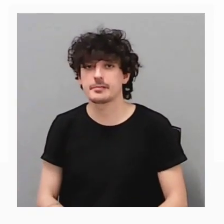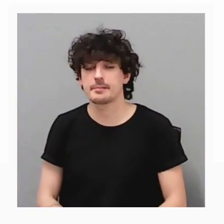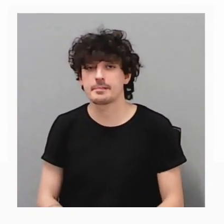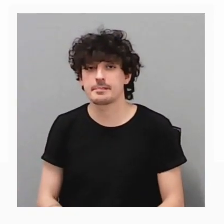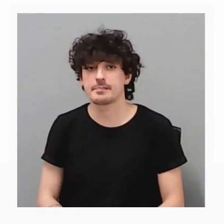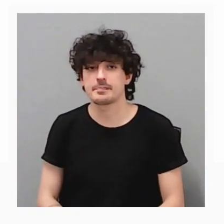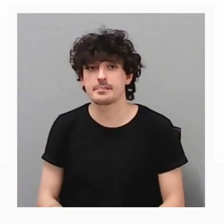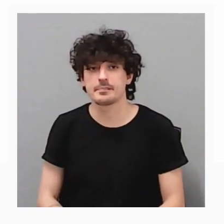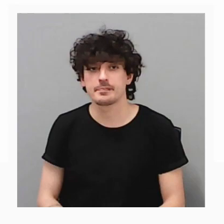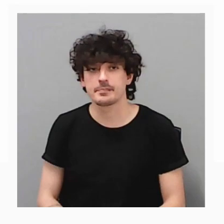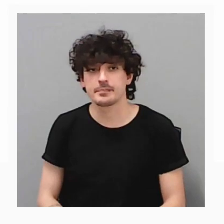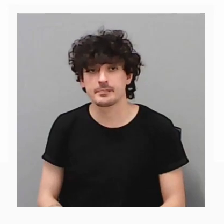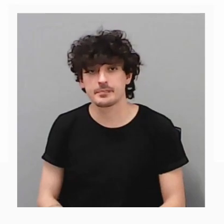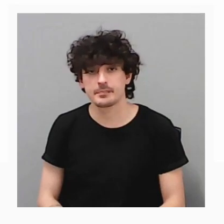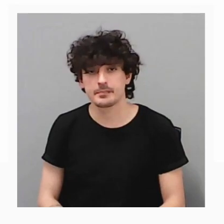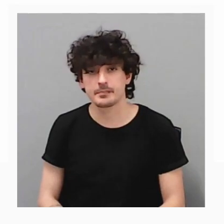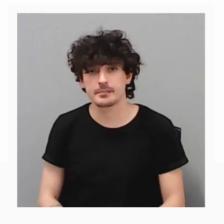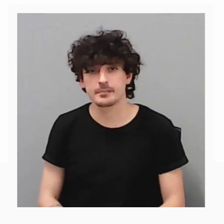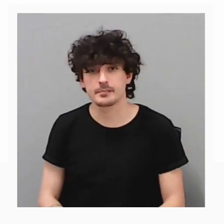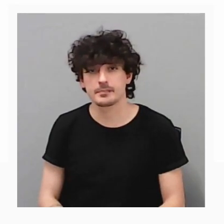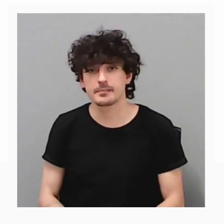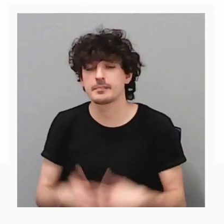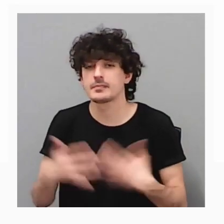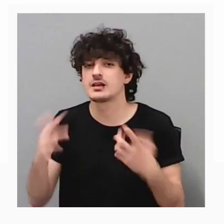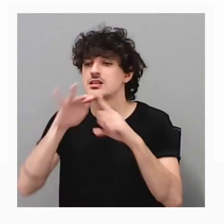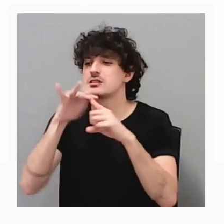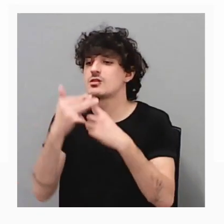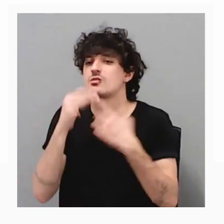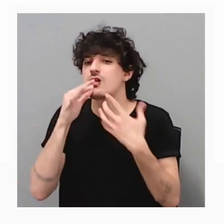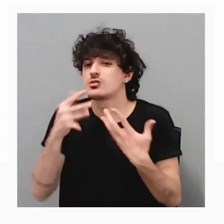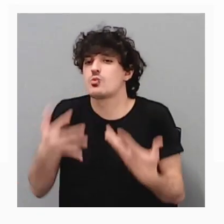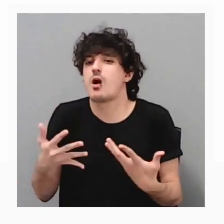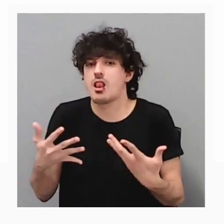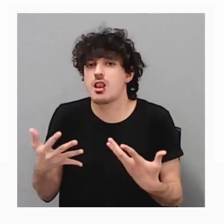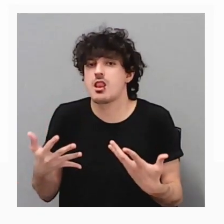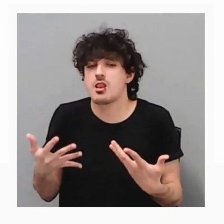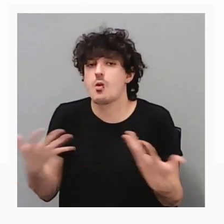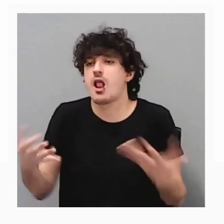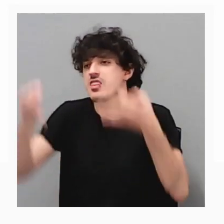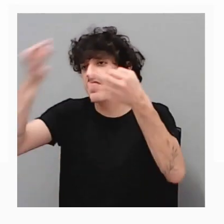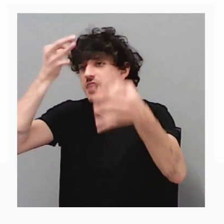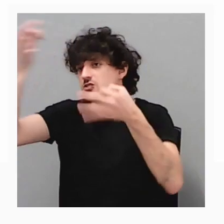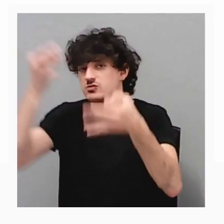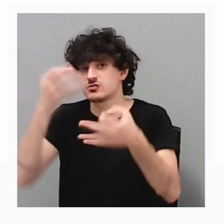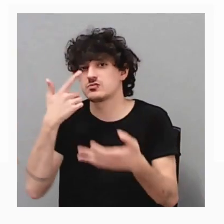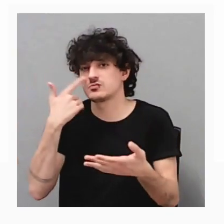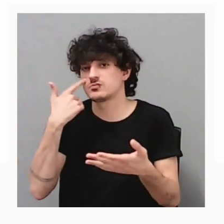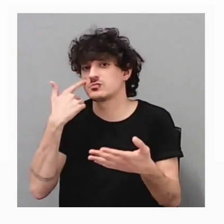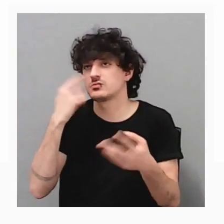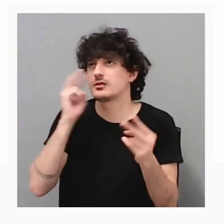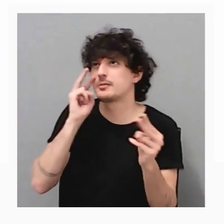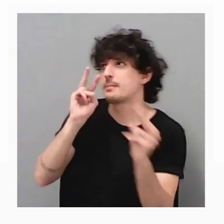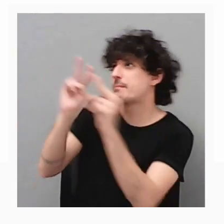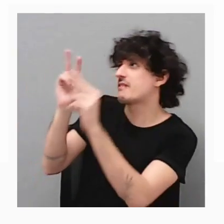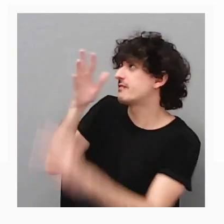estamos? Solo para que conozcáis, y estoy terminando, nuestros outputs. Tengo que verlo así porque no lo veo. Ya